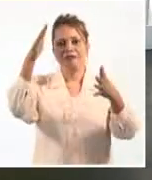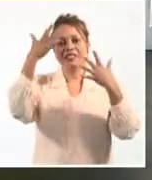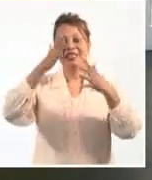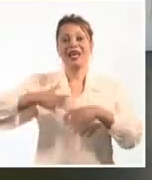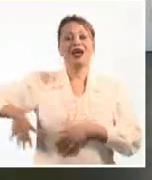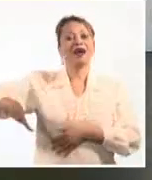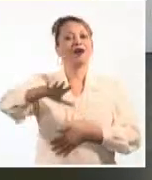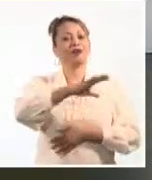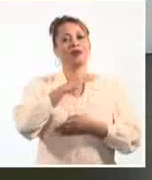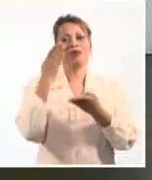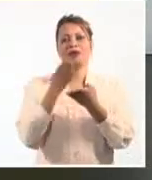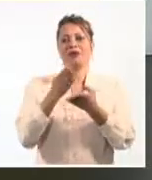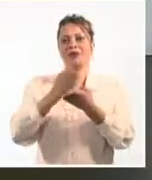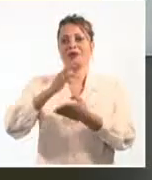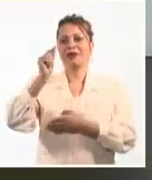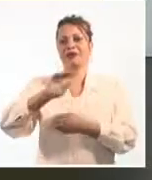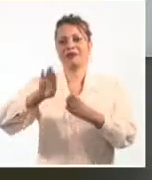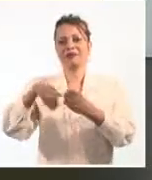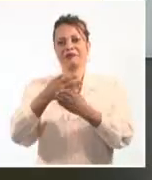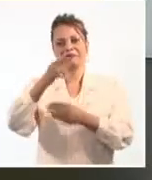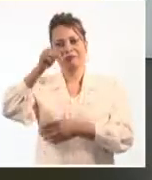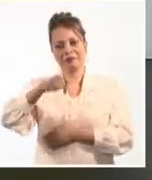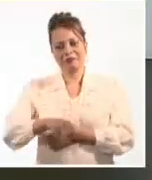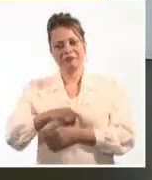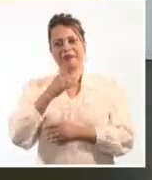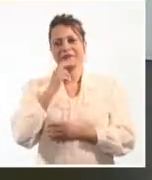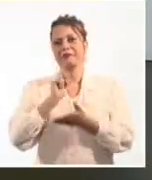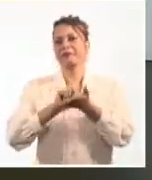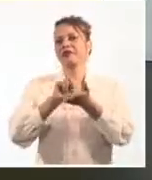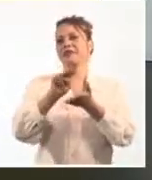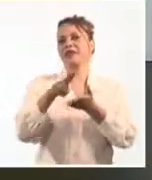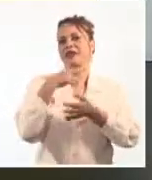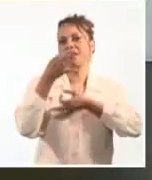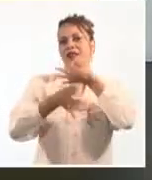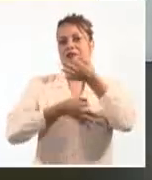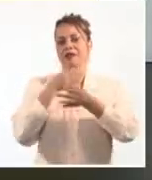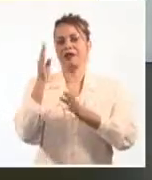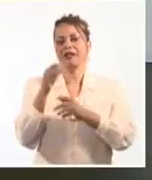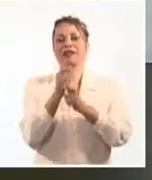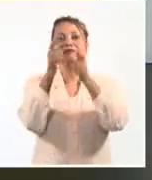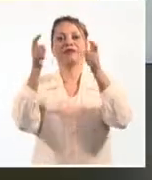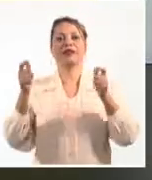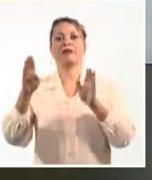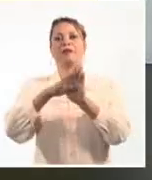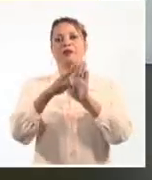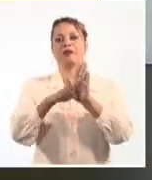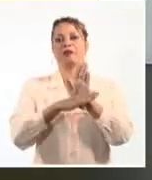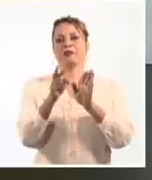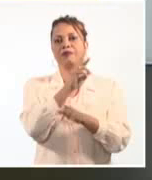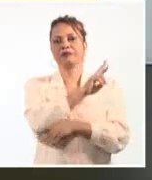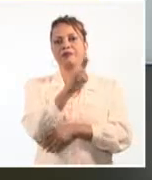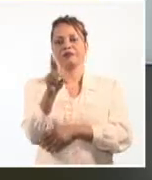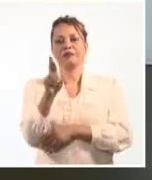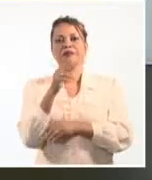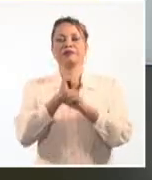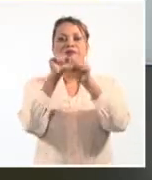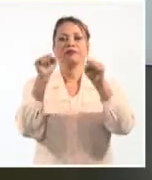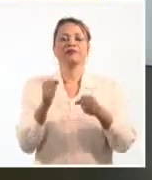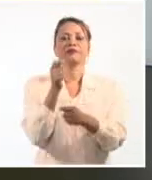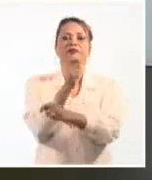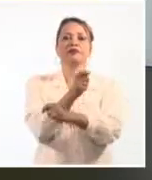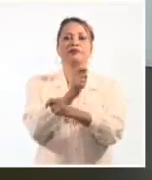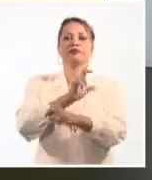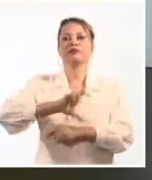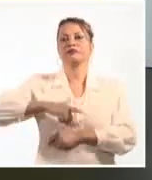los educadores en este día. En su mensaje destacó: "El gran programa educacional de la Revolución tiene al sistema de enseñanza artística